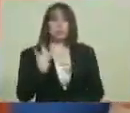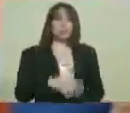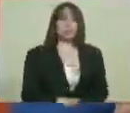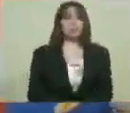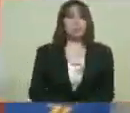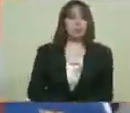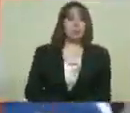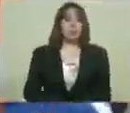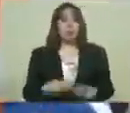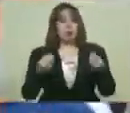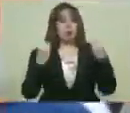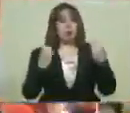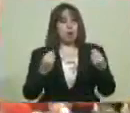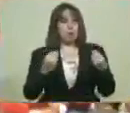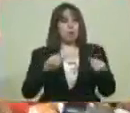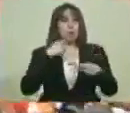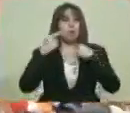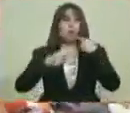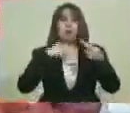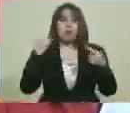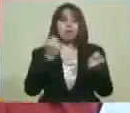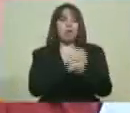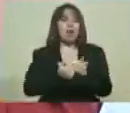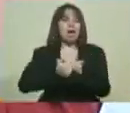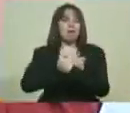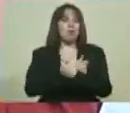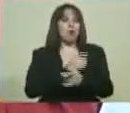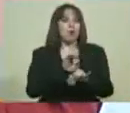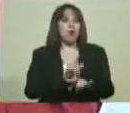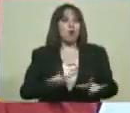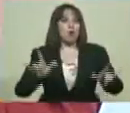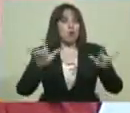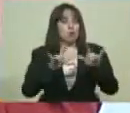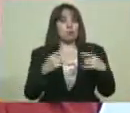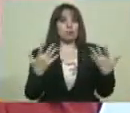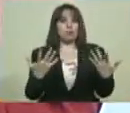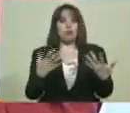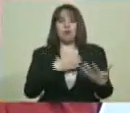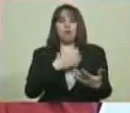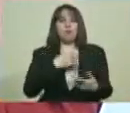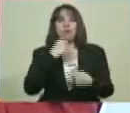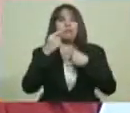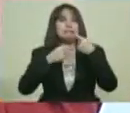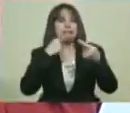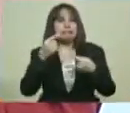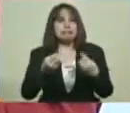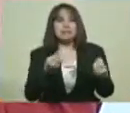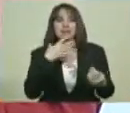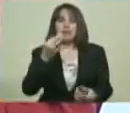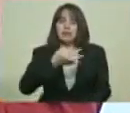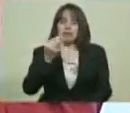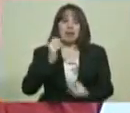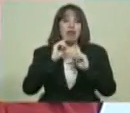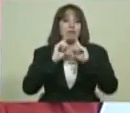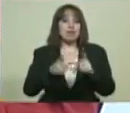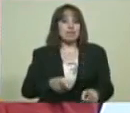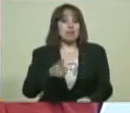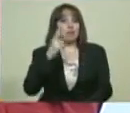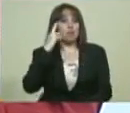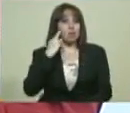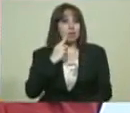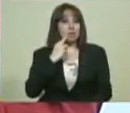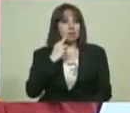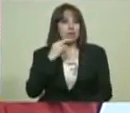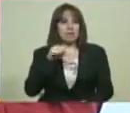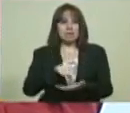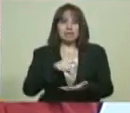la energía, el amor. Es indescriptible, verdaderamente. La avenida Bolívar,